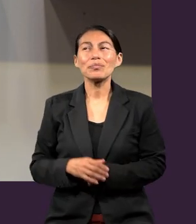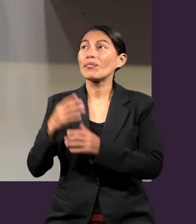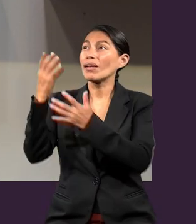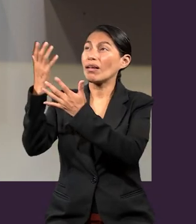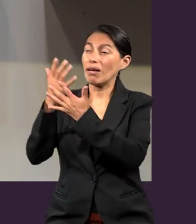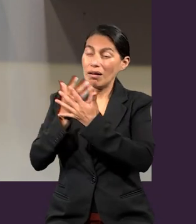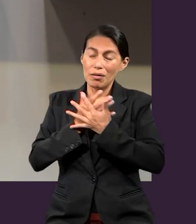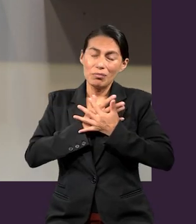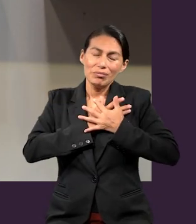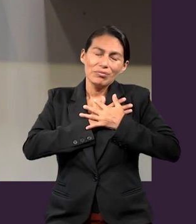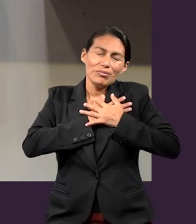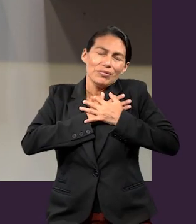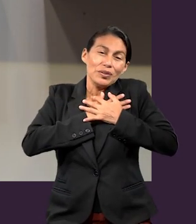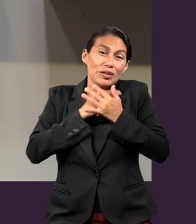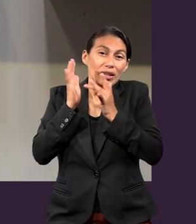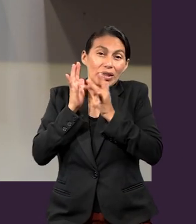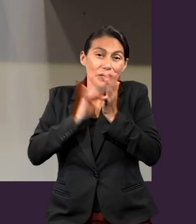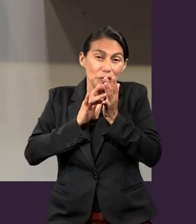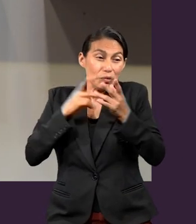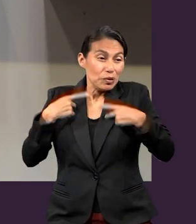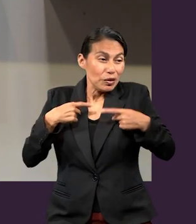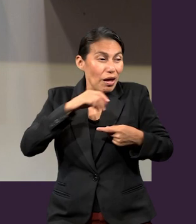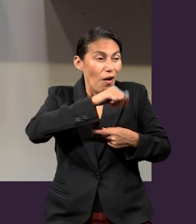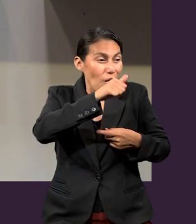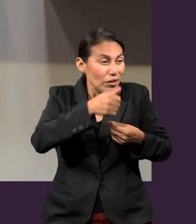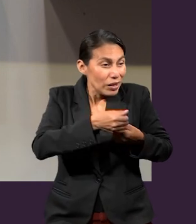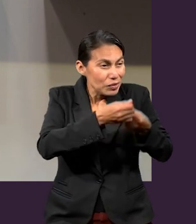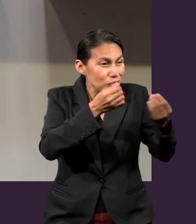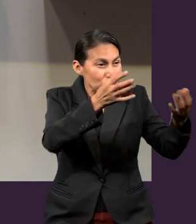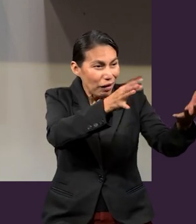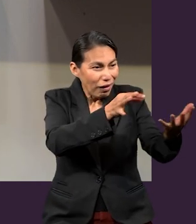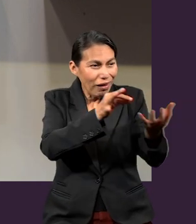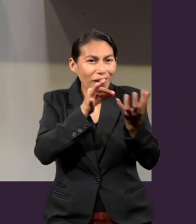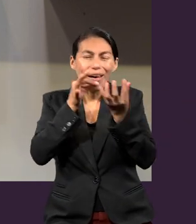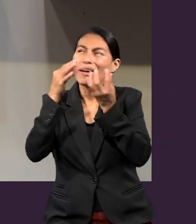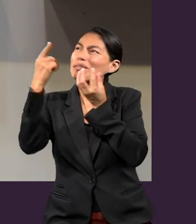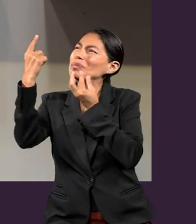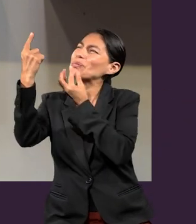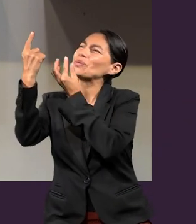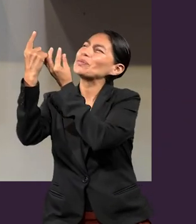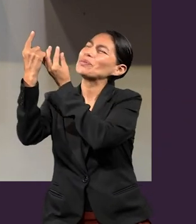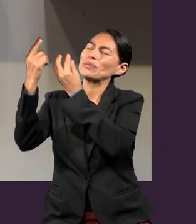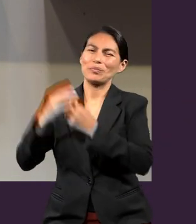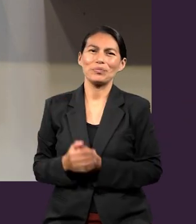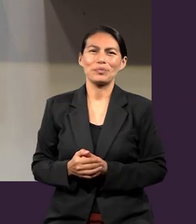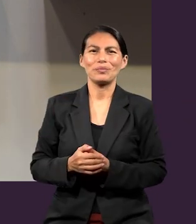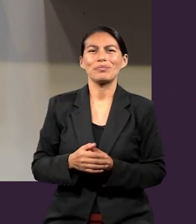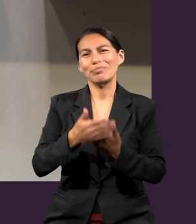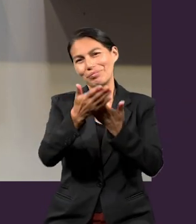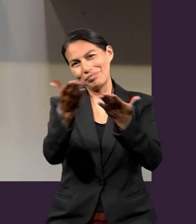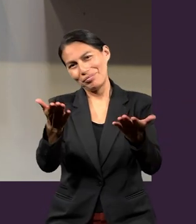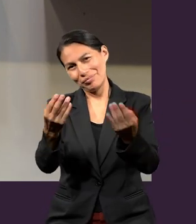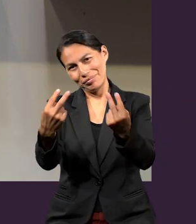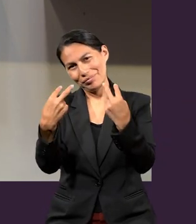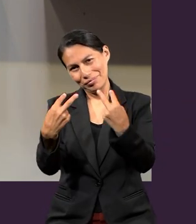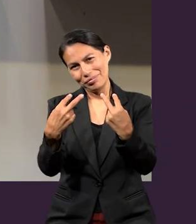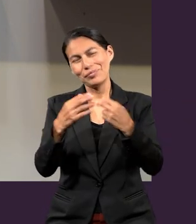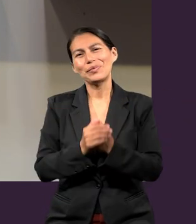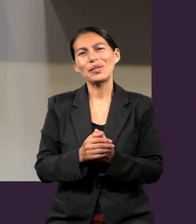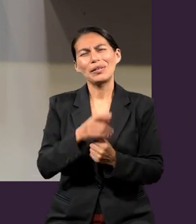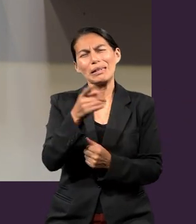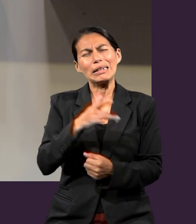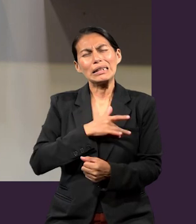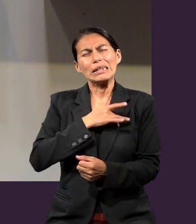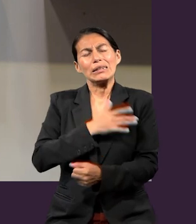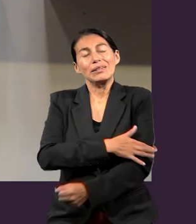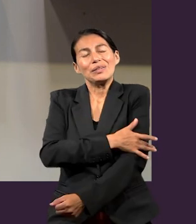el amor de Cristo Jesús sigue alcanzando a otras personas, a muchas personas. Ojalá que los que nos están escuchando